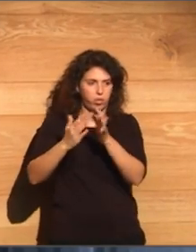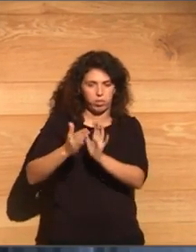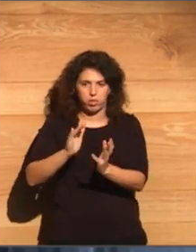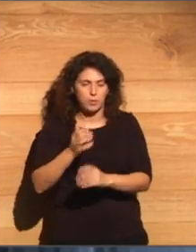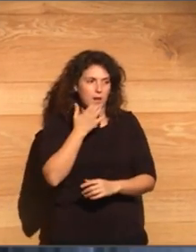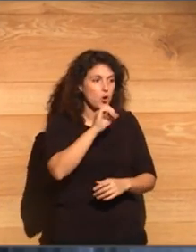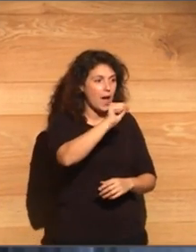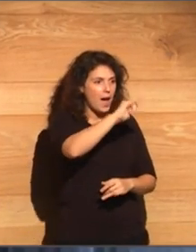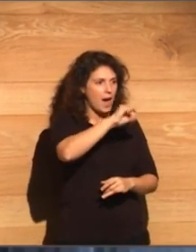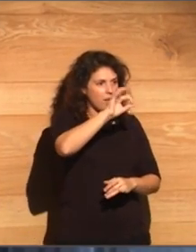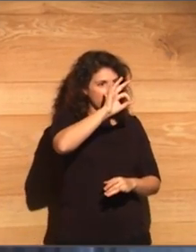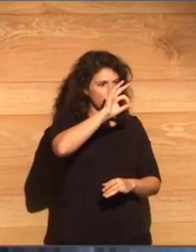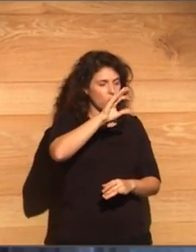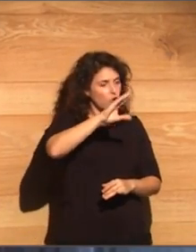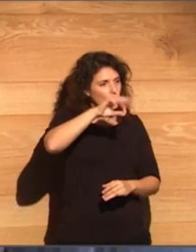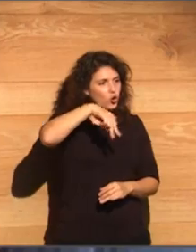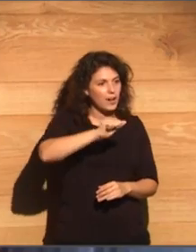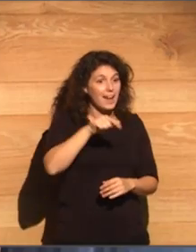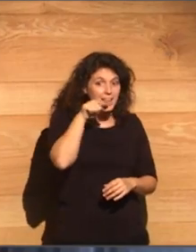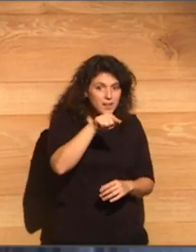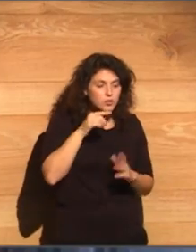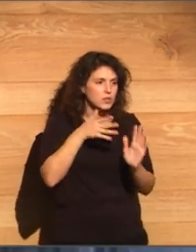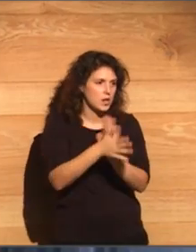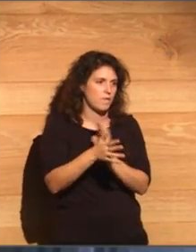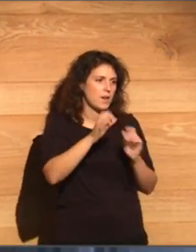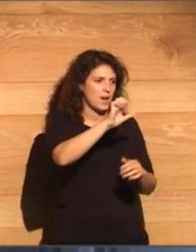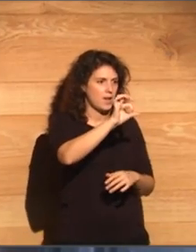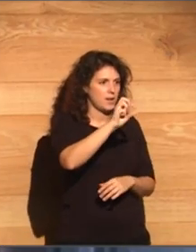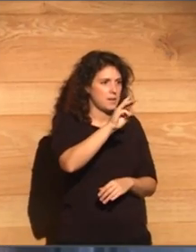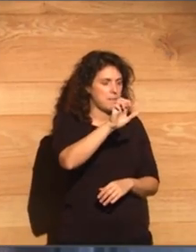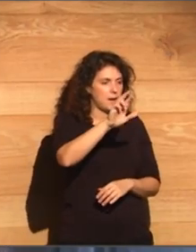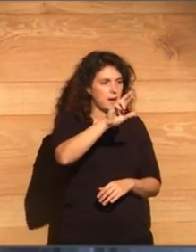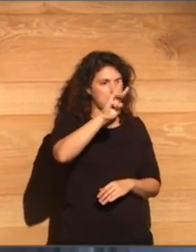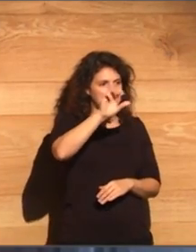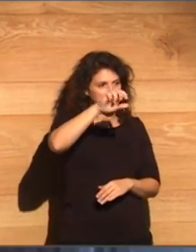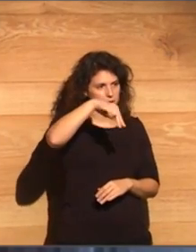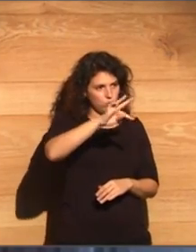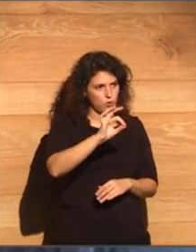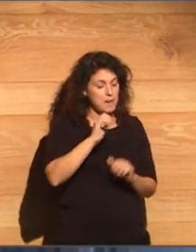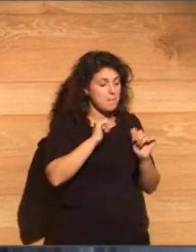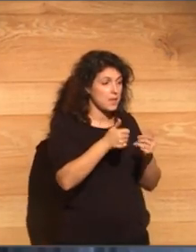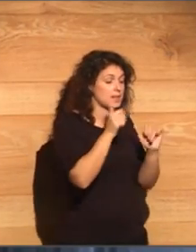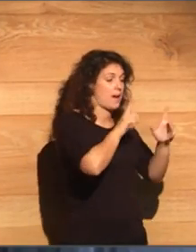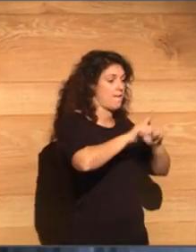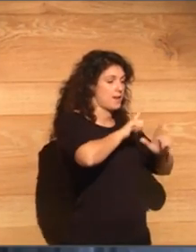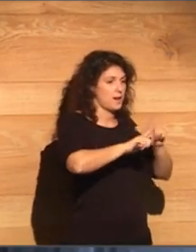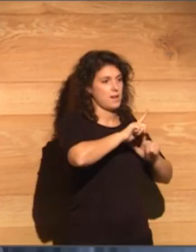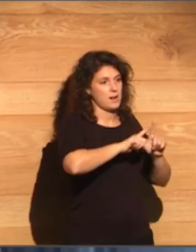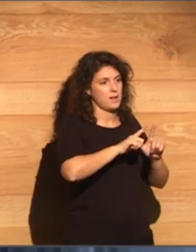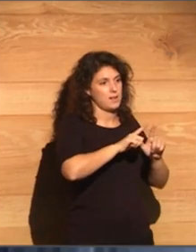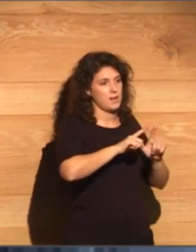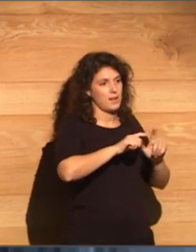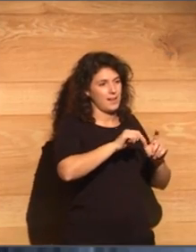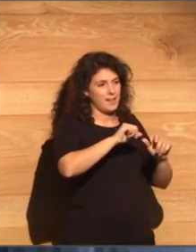Azcona, es decir, Plácido. Eso es el esperpento. Vale. ¿Vale? Y entonces tú empiezas a viajar por el espectro